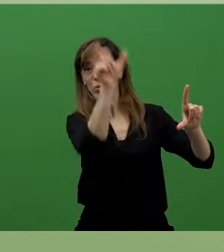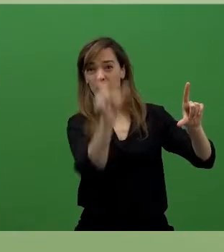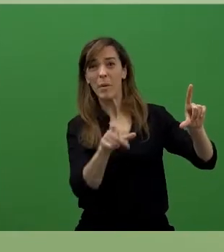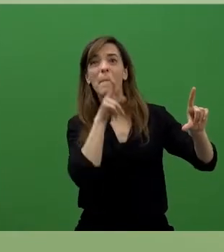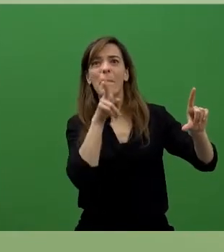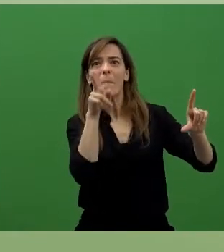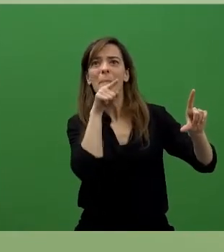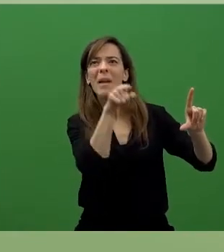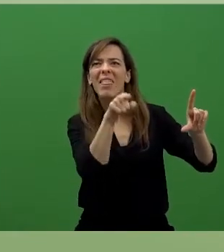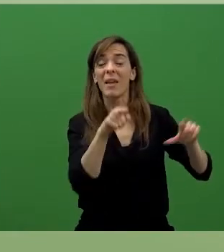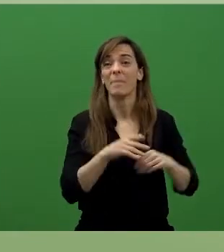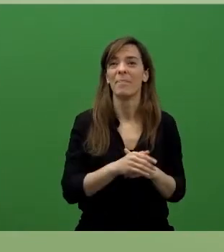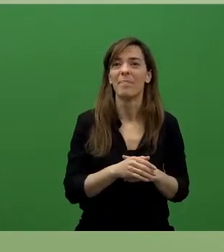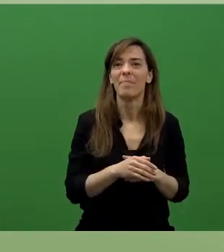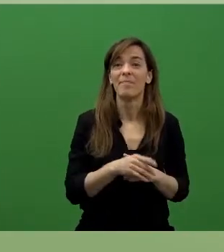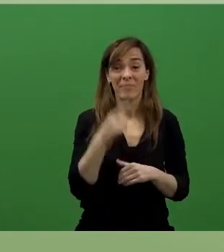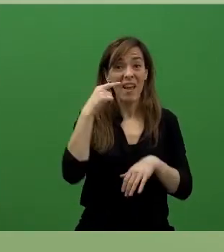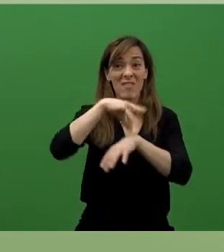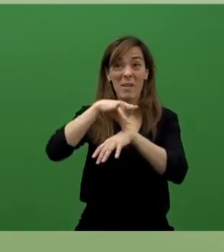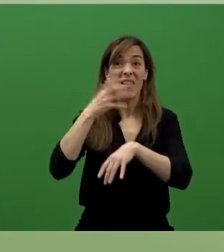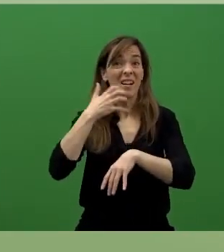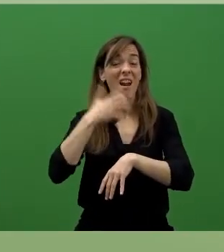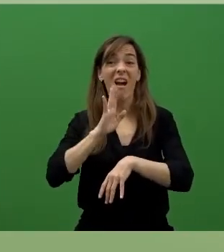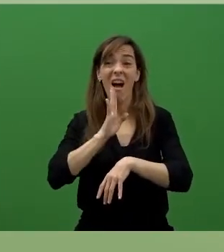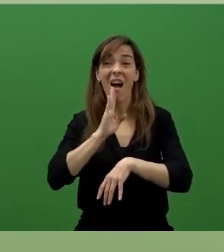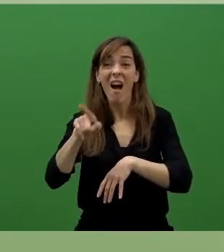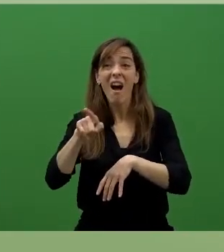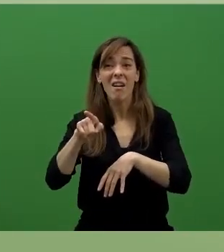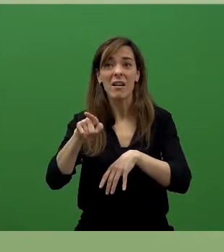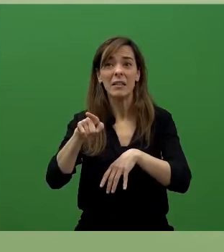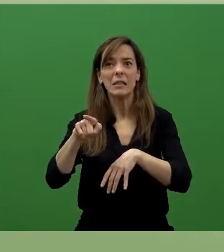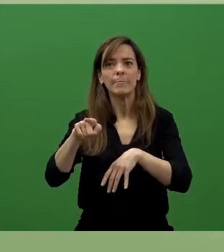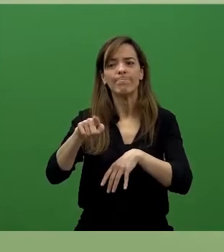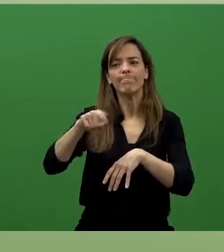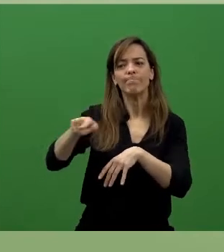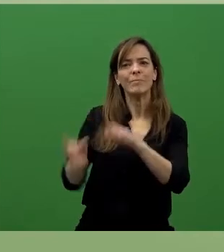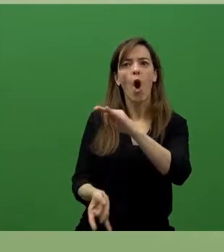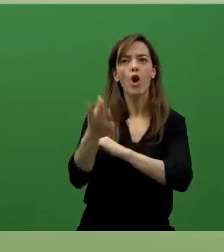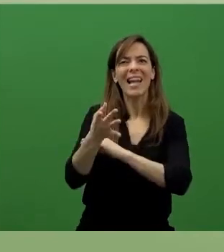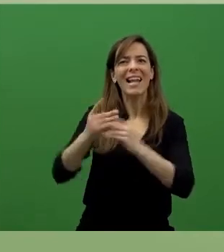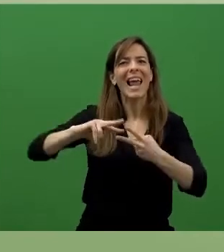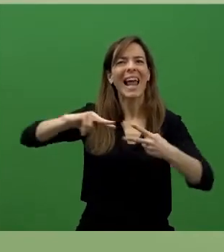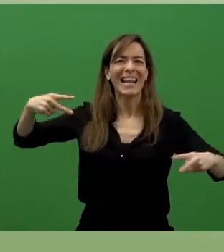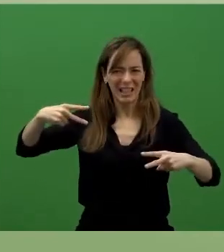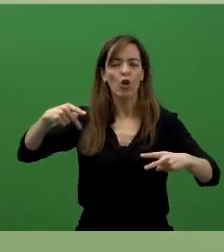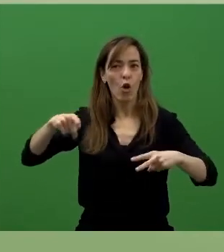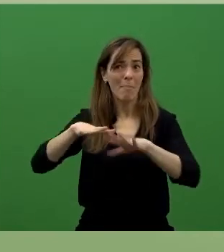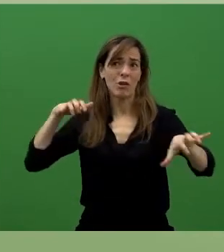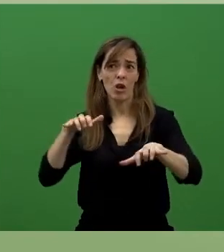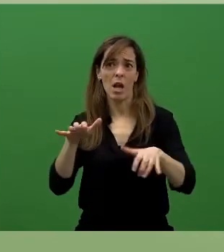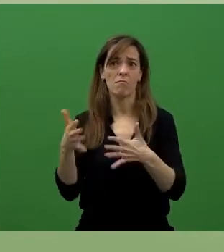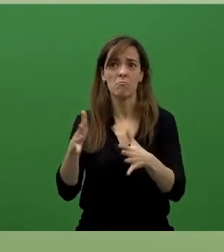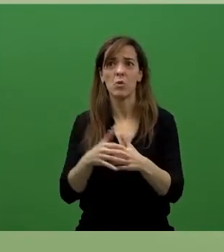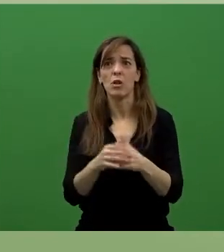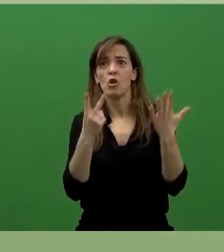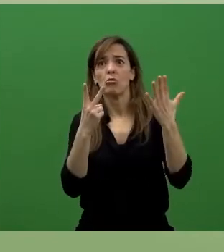una gran parte de esas enfermedades se sabe que tienen un origen genético, un 80%, un poco más,